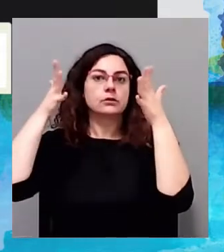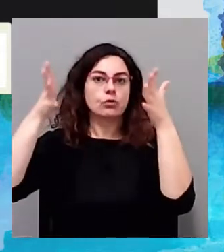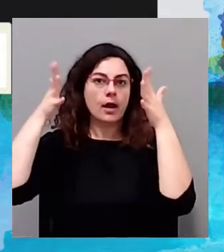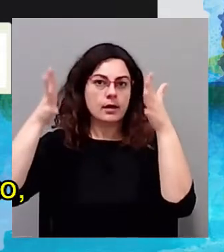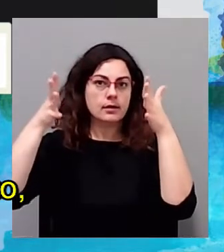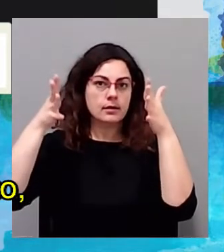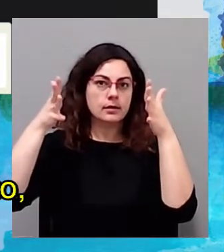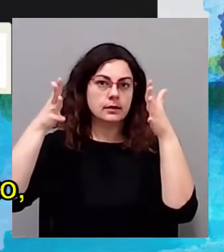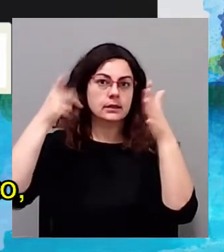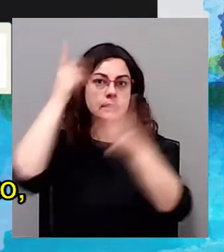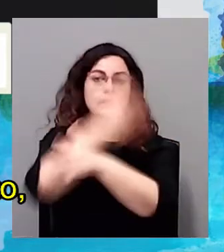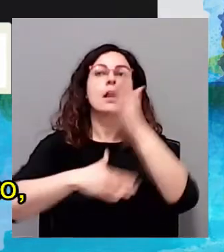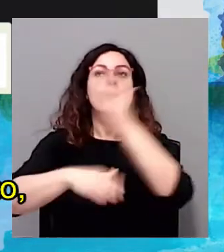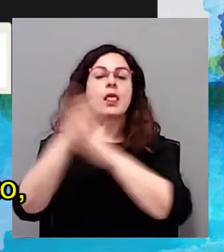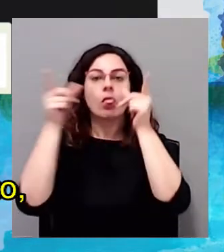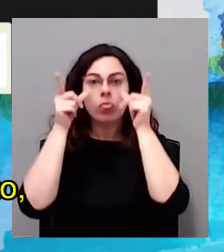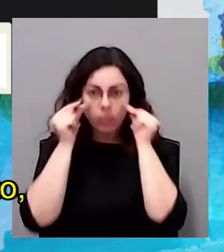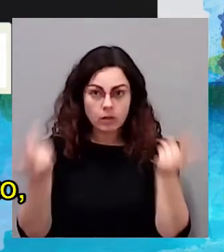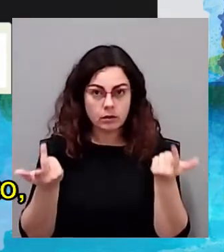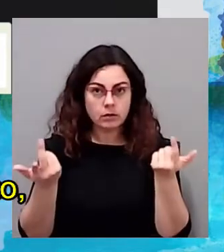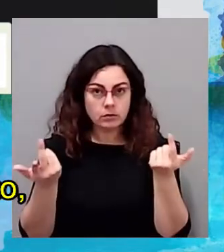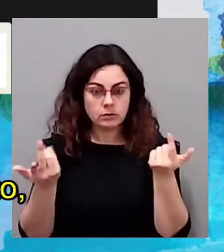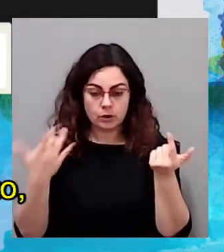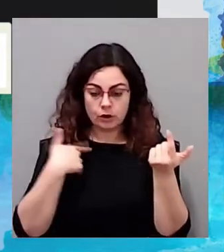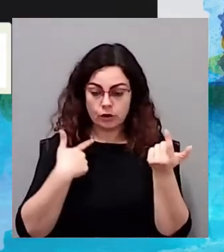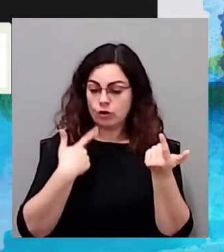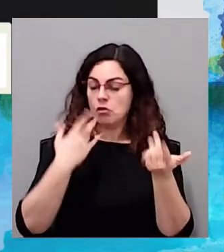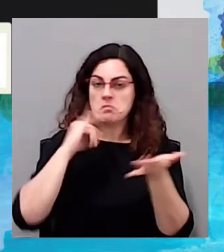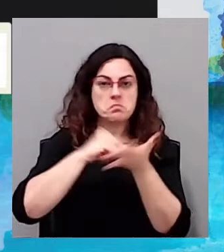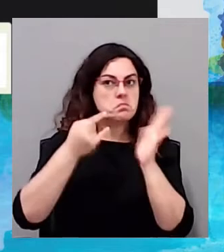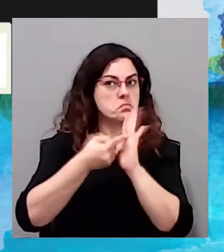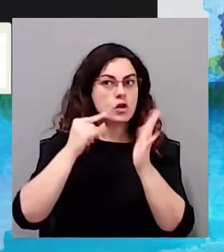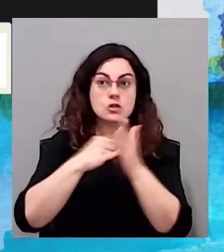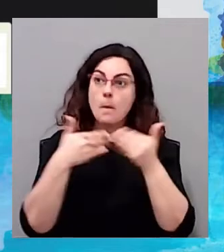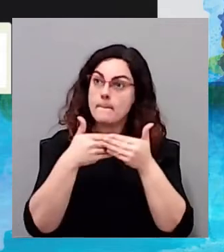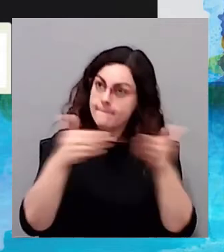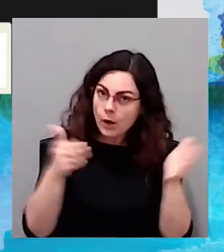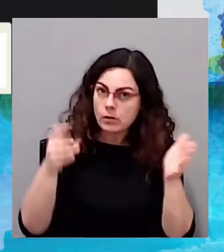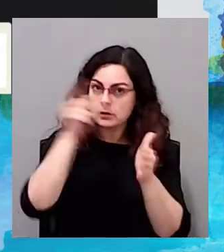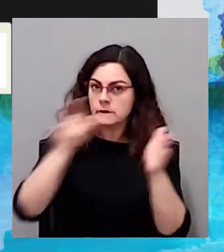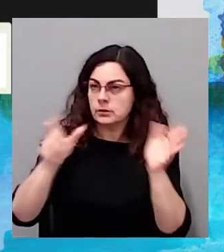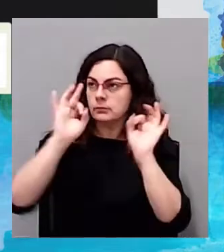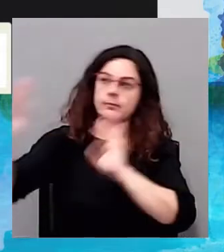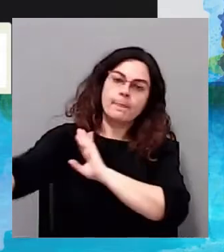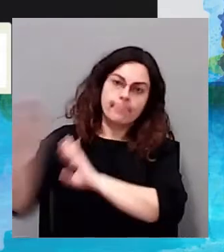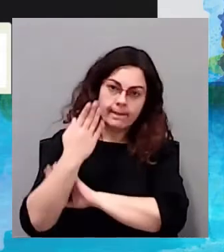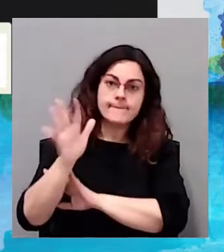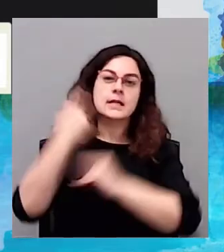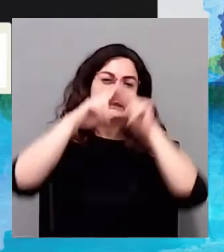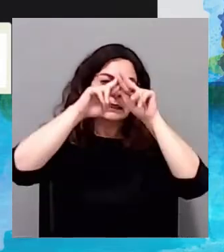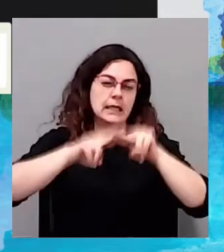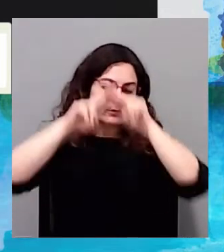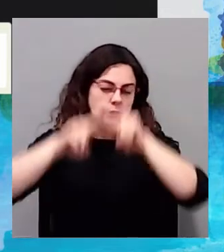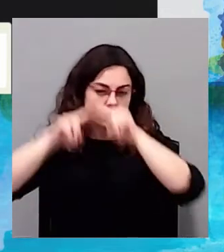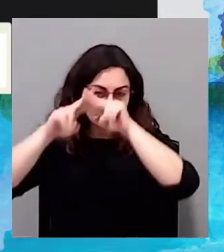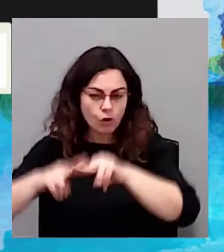con discapacidad visual desde el principio de creación de cualquier proyecto. La revisión es muy importante con los consultores con discapacidad